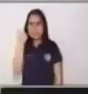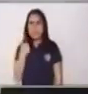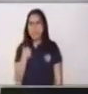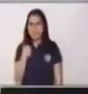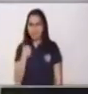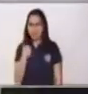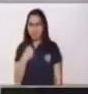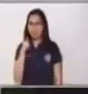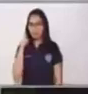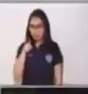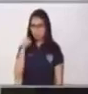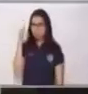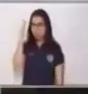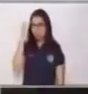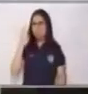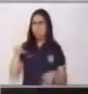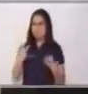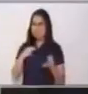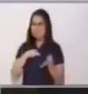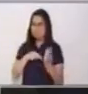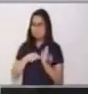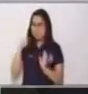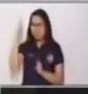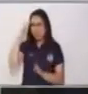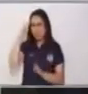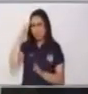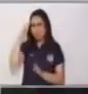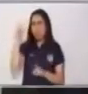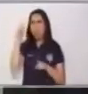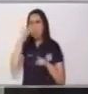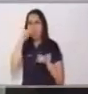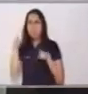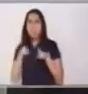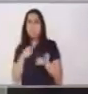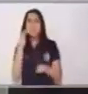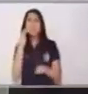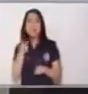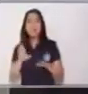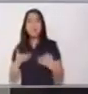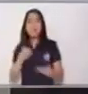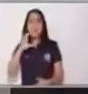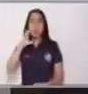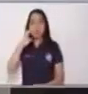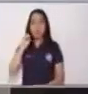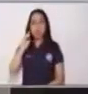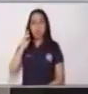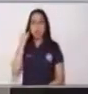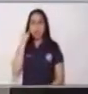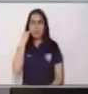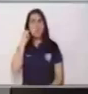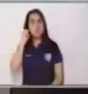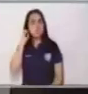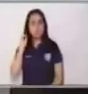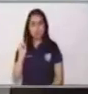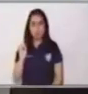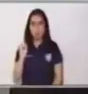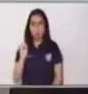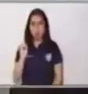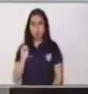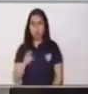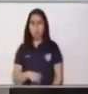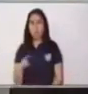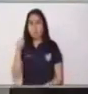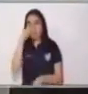Vimos el código y en ese código, que es el mensaje de lo que nosotros comunicamos, vimos estos signos, signos